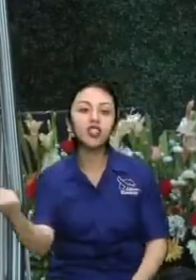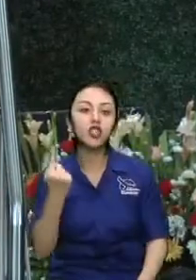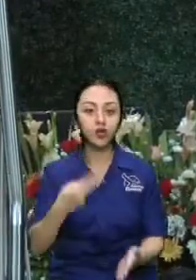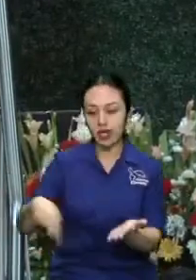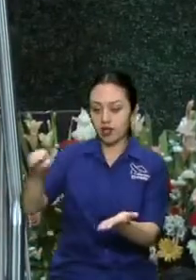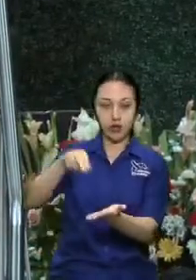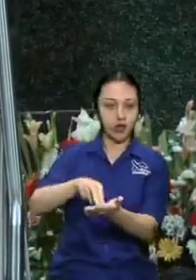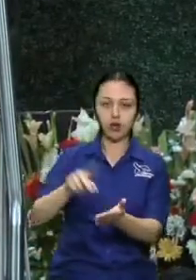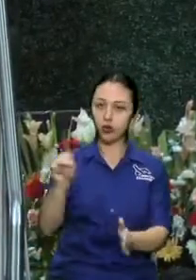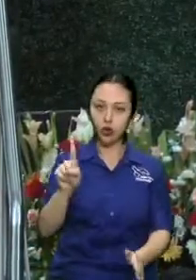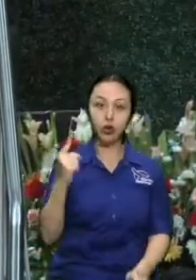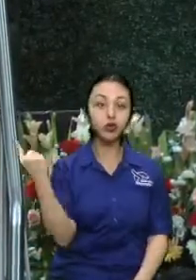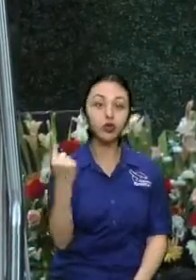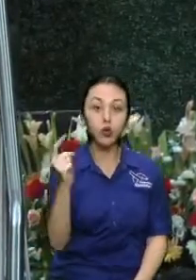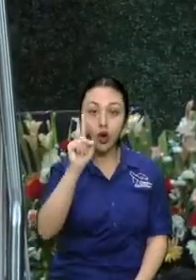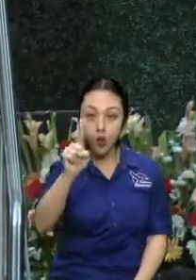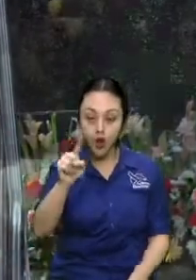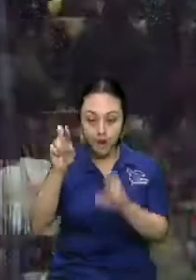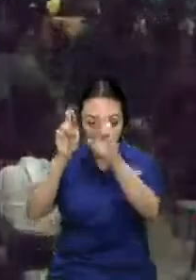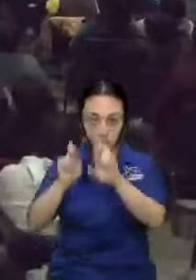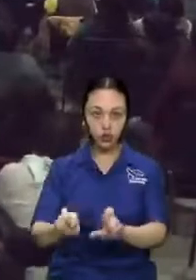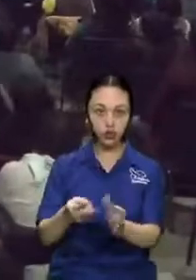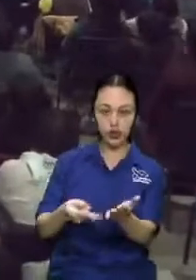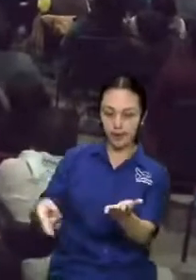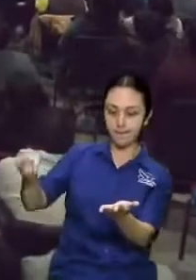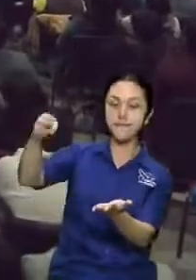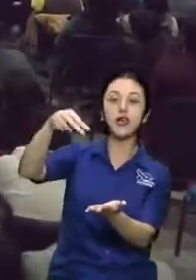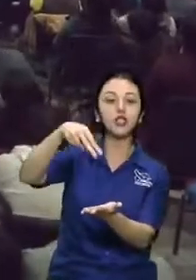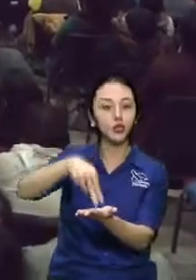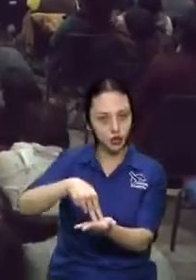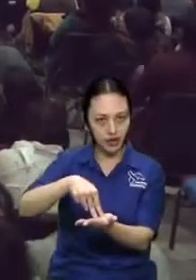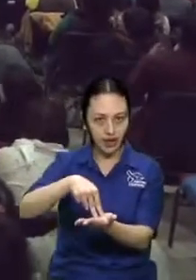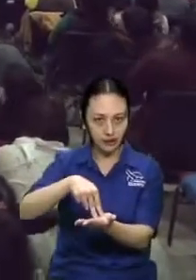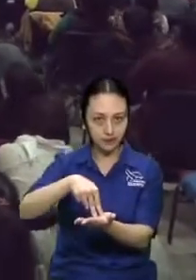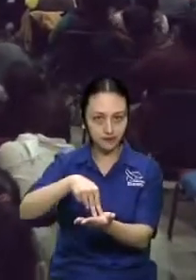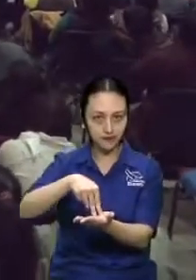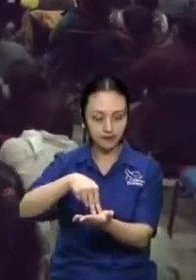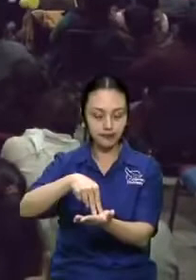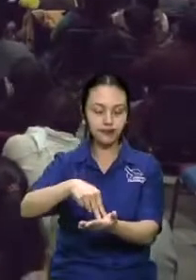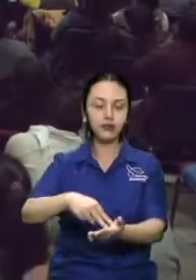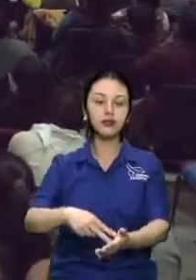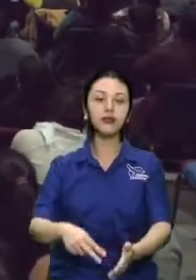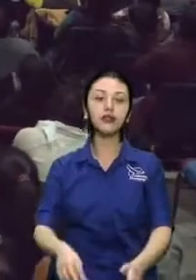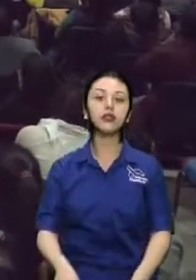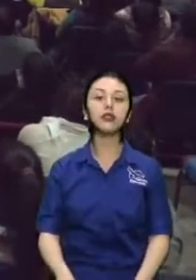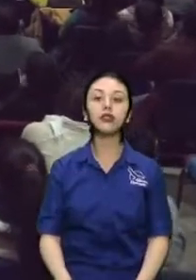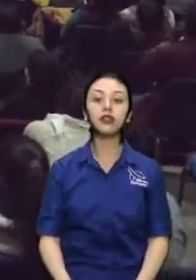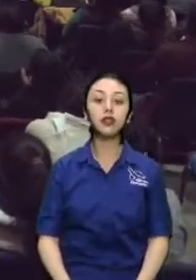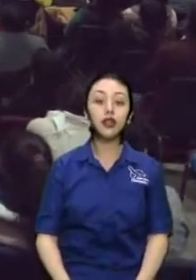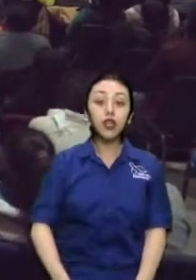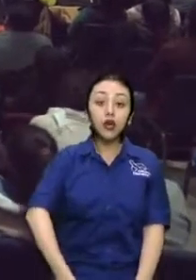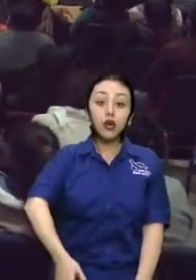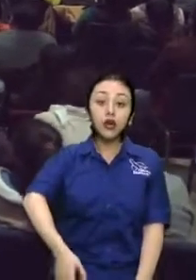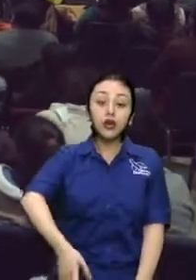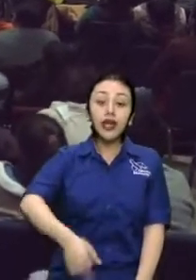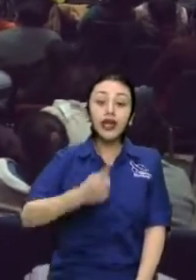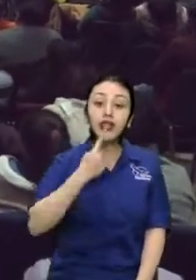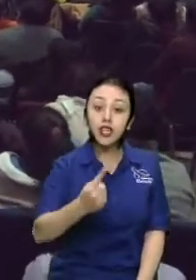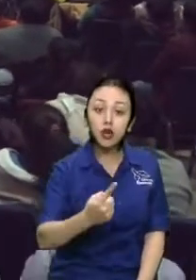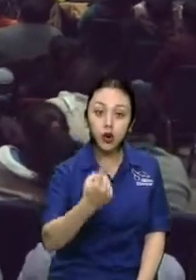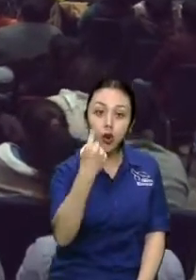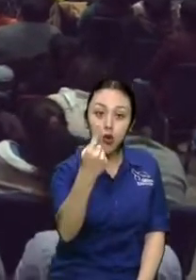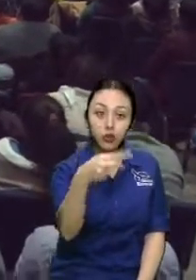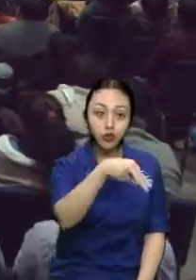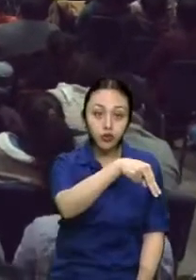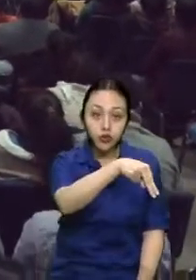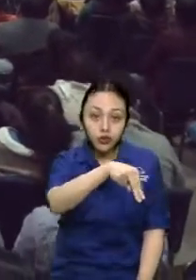vida, salgamos. Entonces no lo dijo así, sino que tuvo que especificar. ¡Ey, todos los que